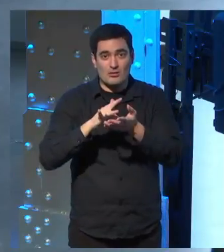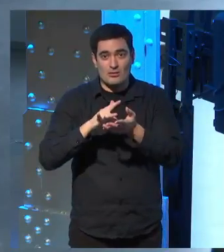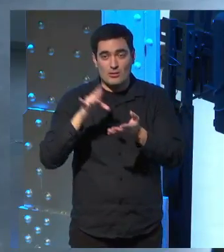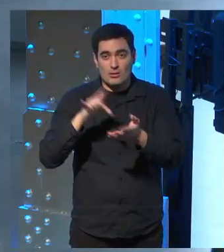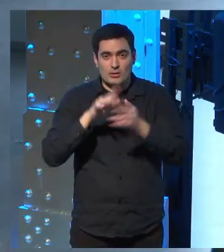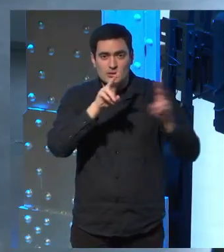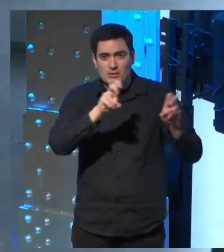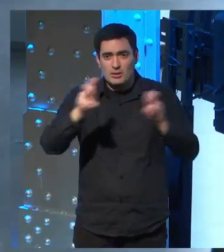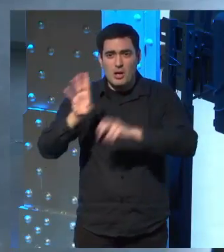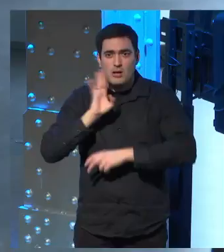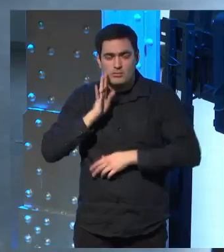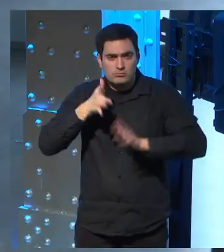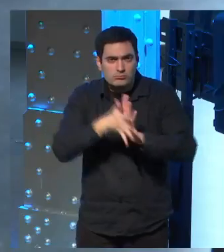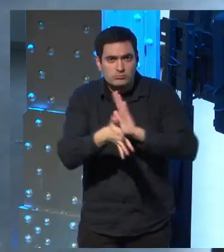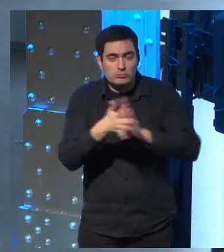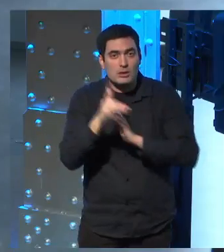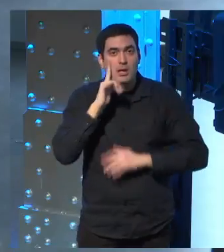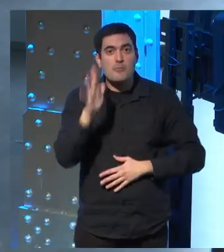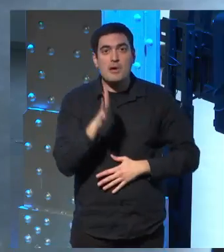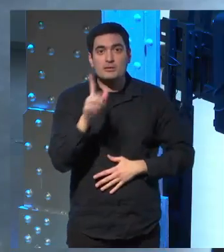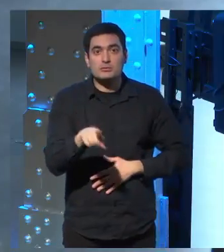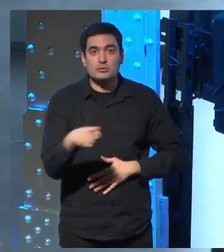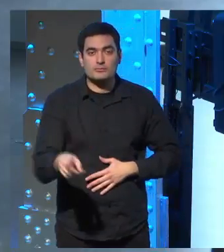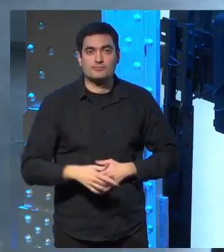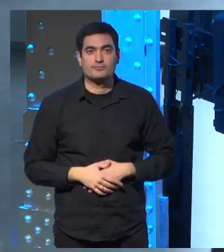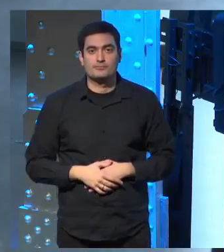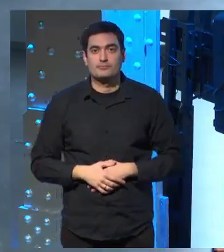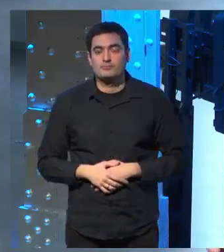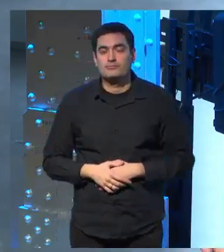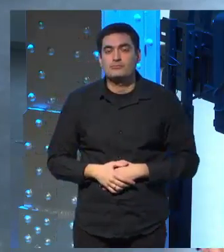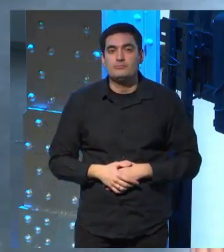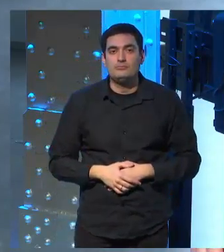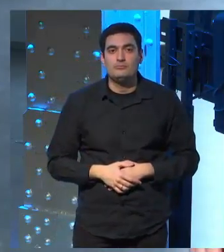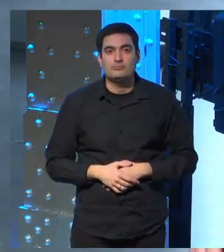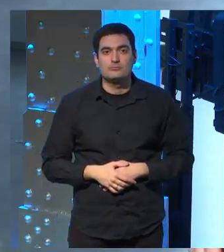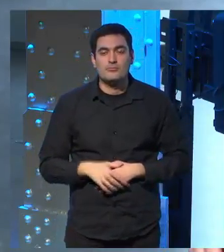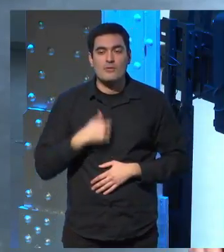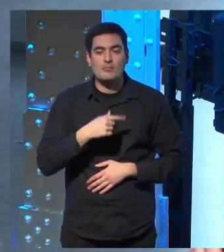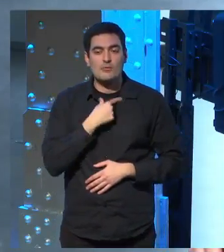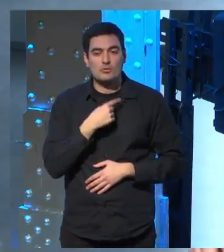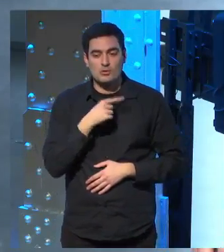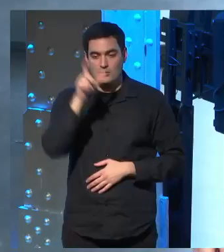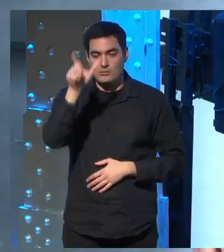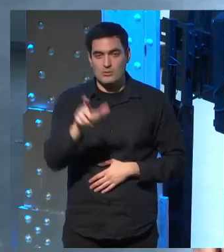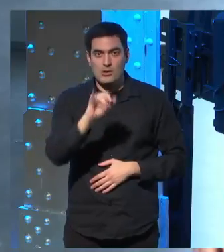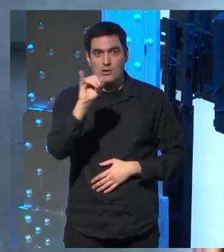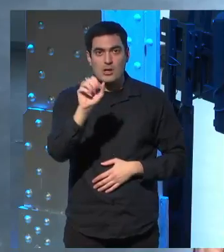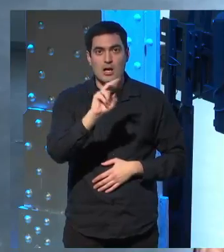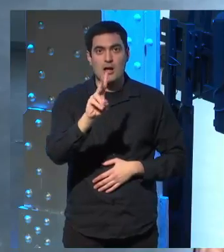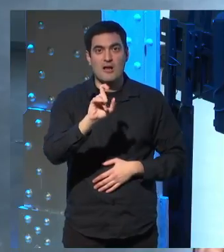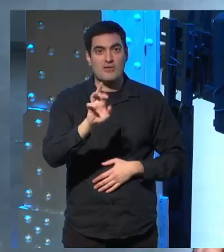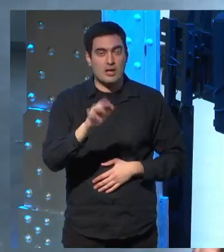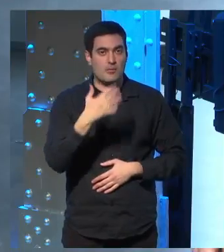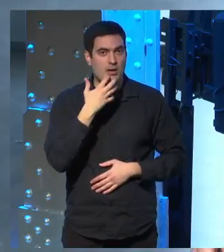podríamos conversar, si os parece, ¿no? ¿Qué siente? Me gustaría que Javier, por ejemplo, ¿no?